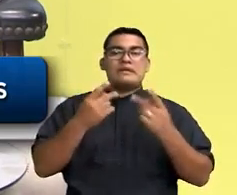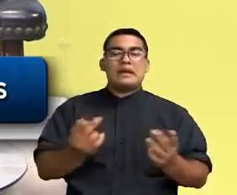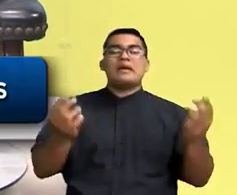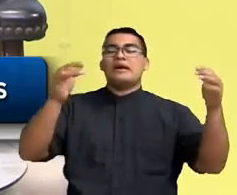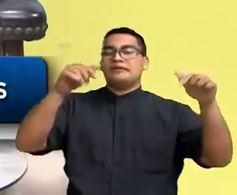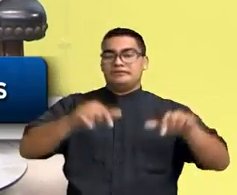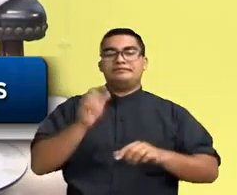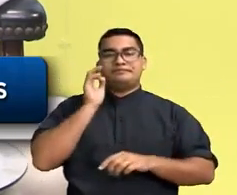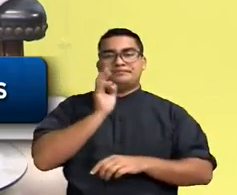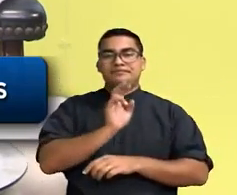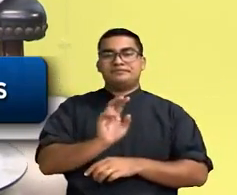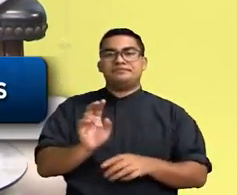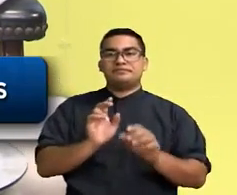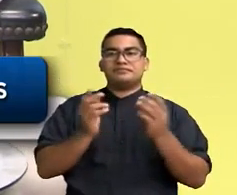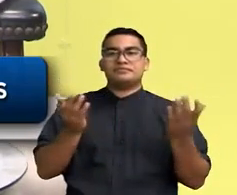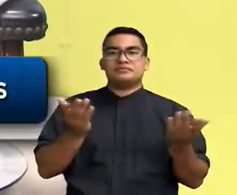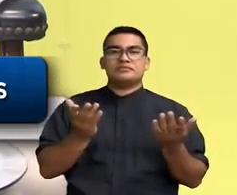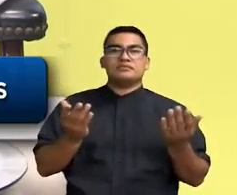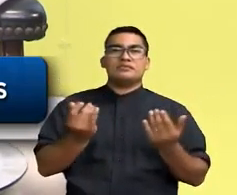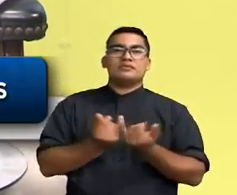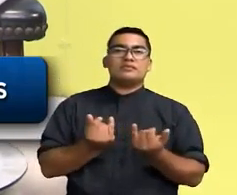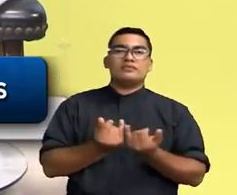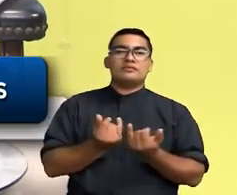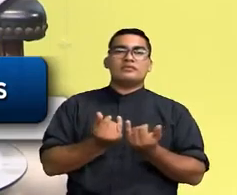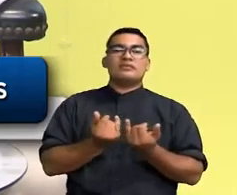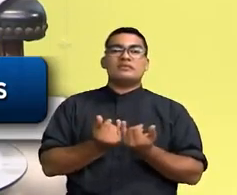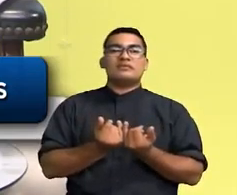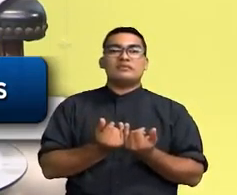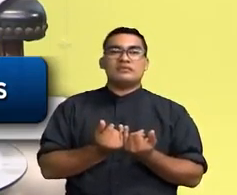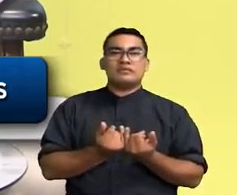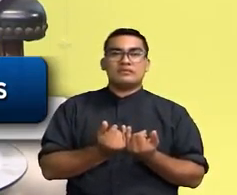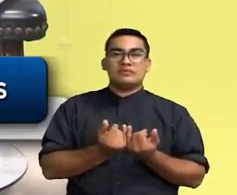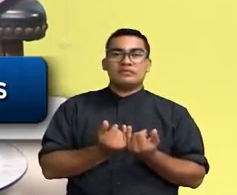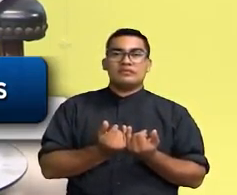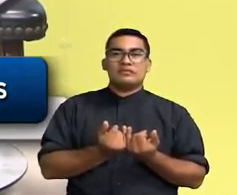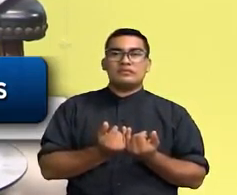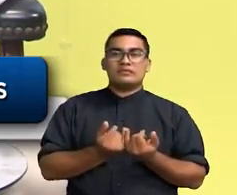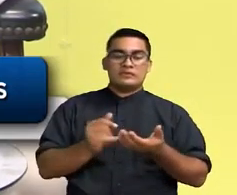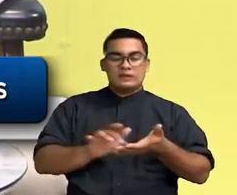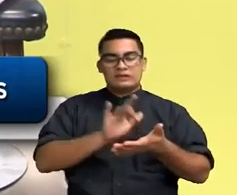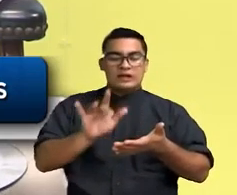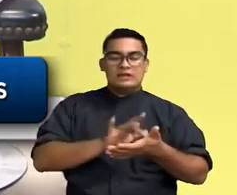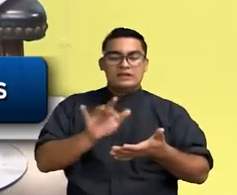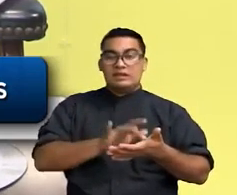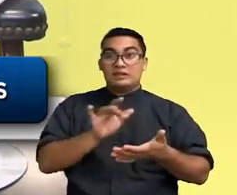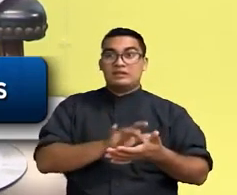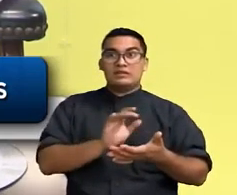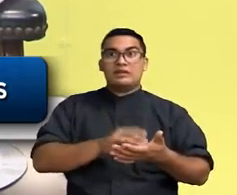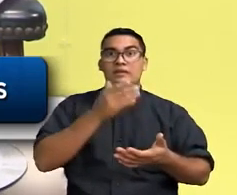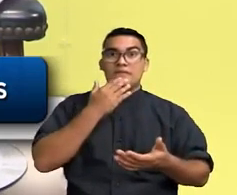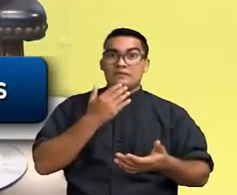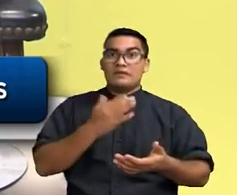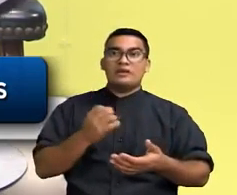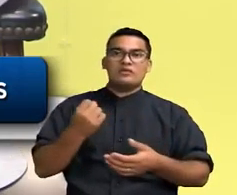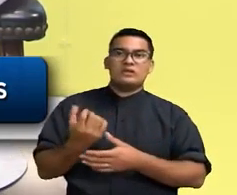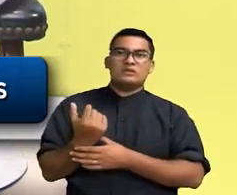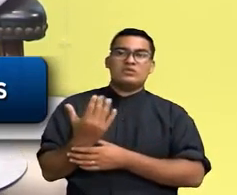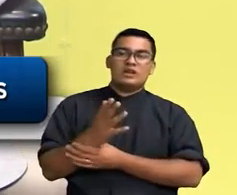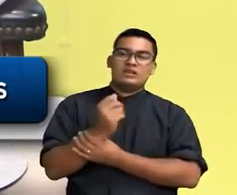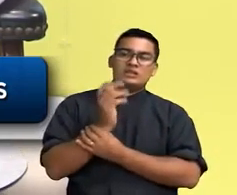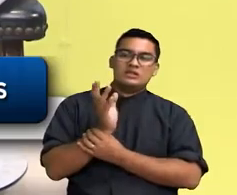jóvenes. Acuérdense que los muchachos son expertos, el chateo, las